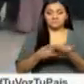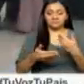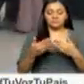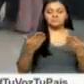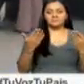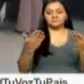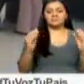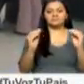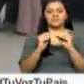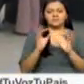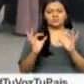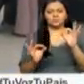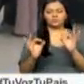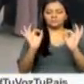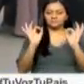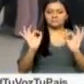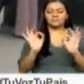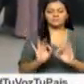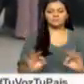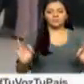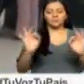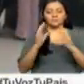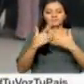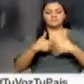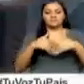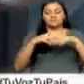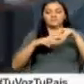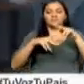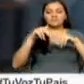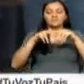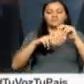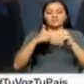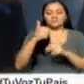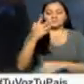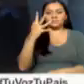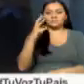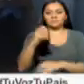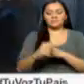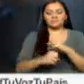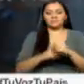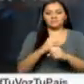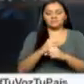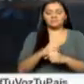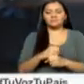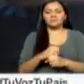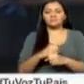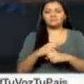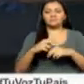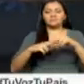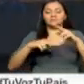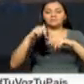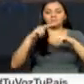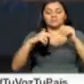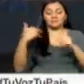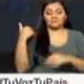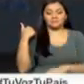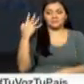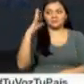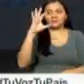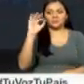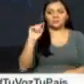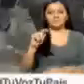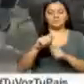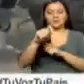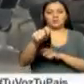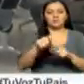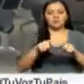en justicia más importante levantada en la capital en los últimos 40 años. La edificación consta de 50 mil metros